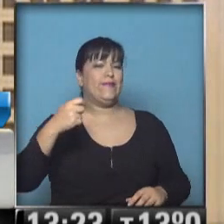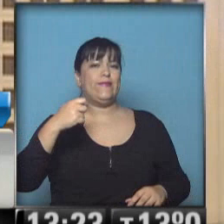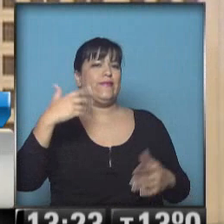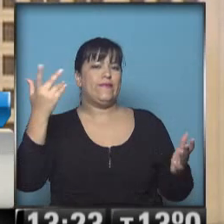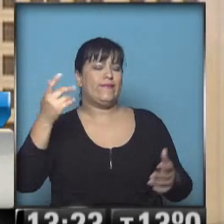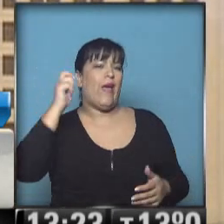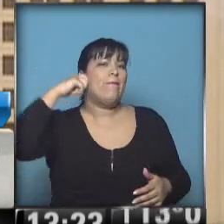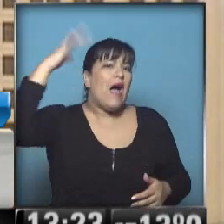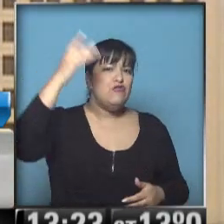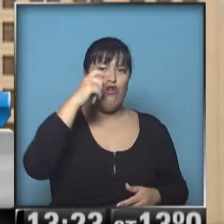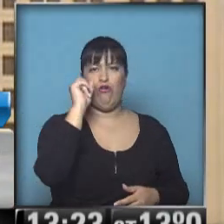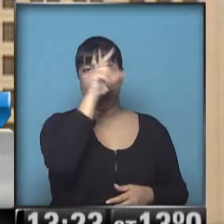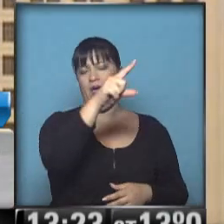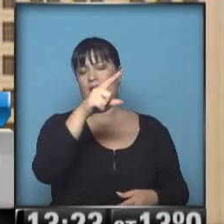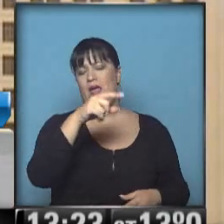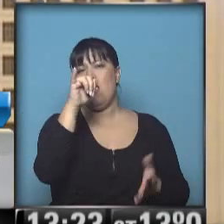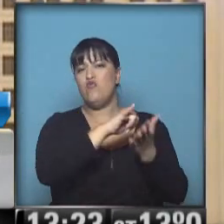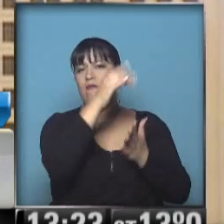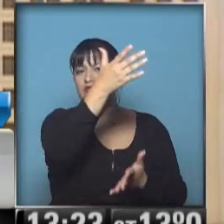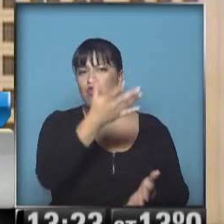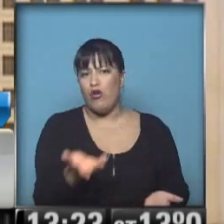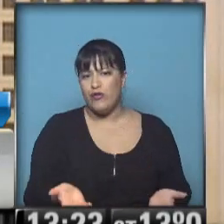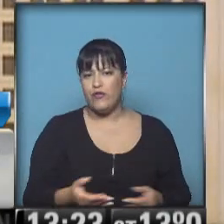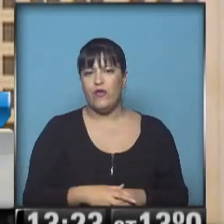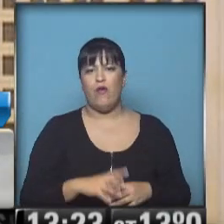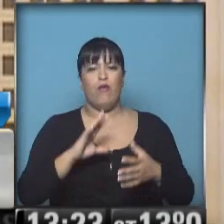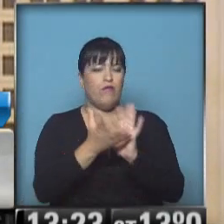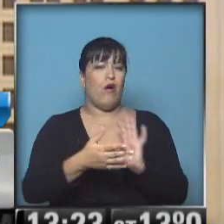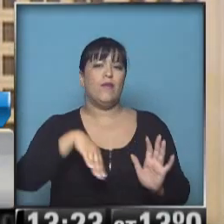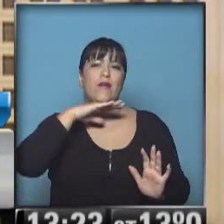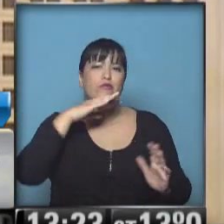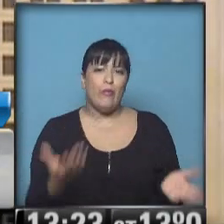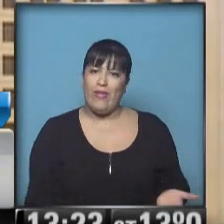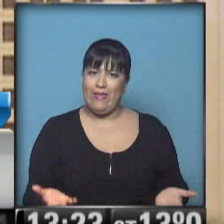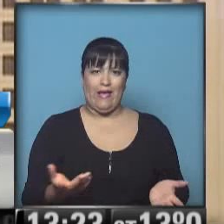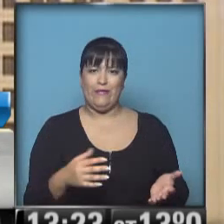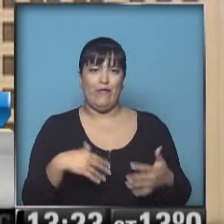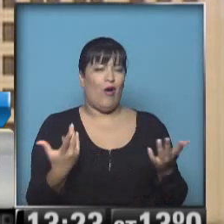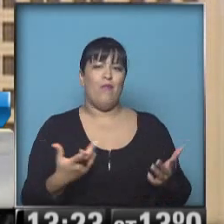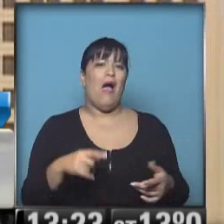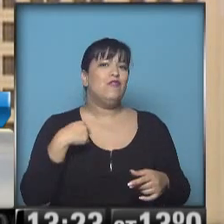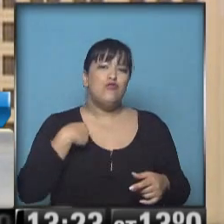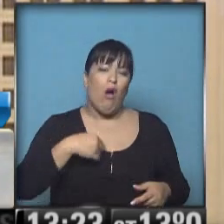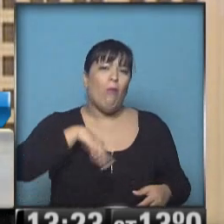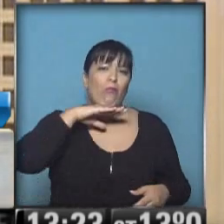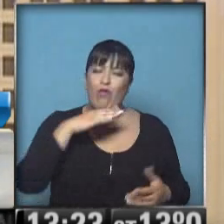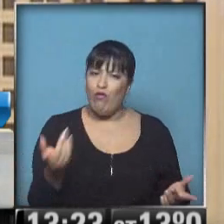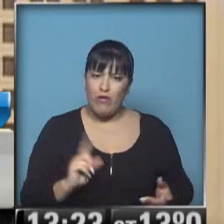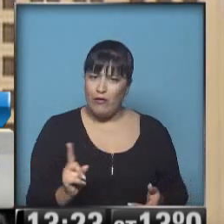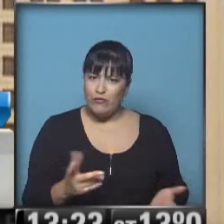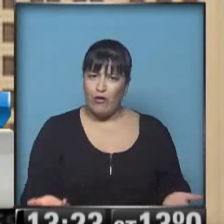de Nueva York, sería casi una estupidez de parte nuestra, una ingenuidad, yo no soy ingenua ni estúpida.